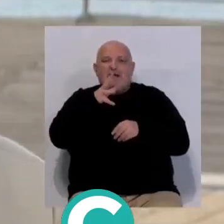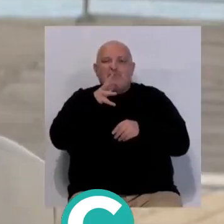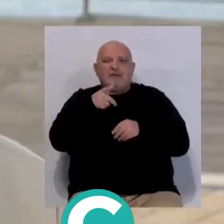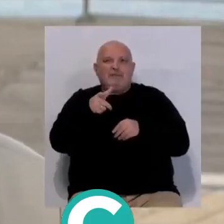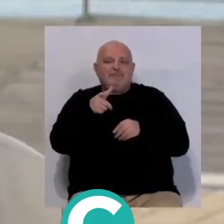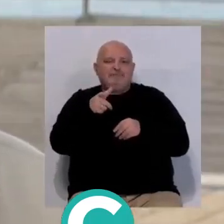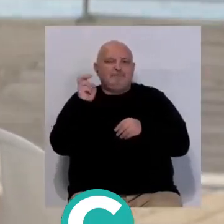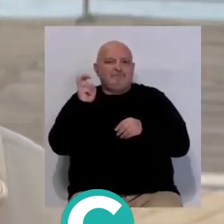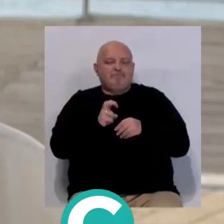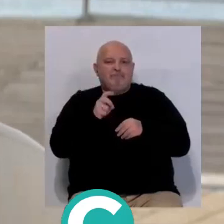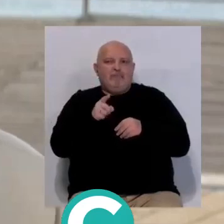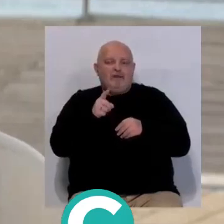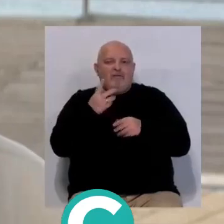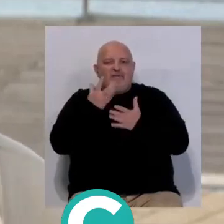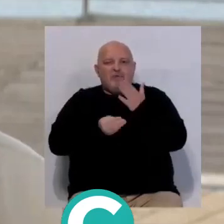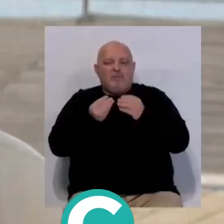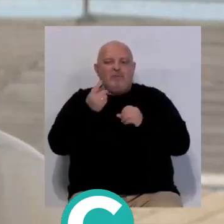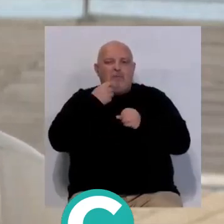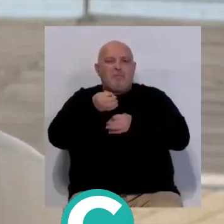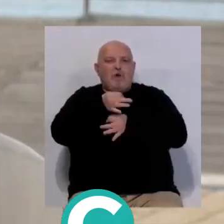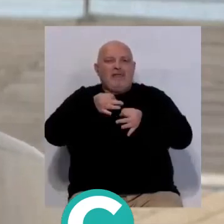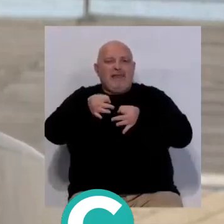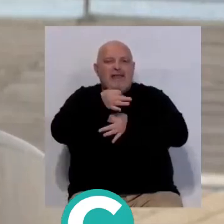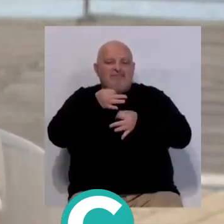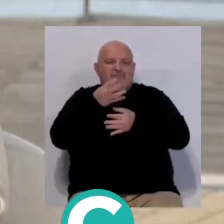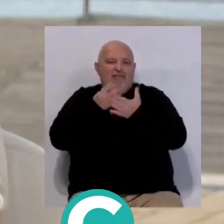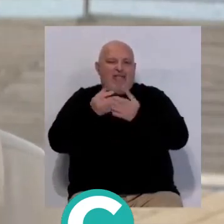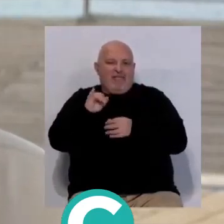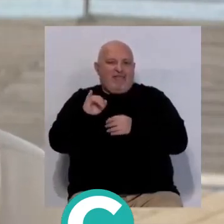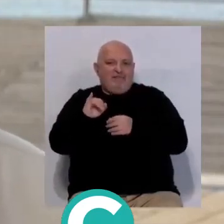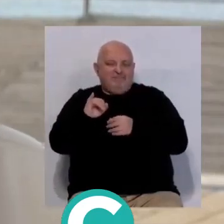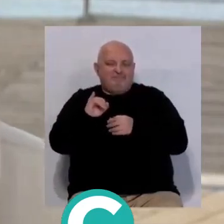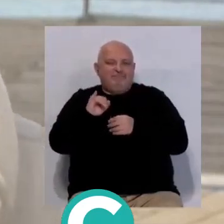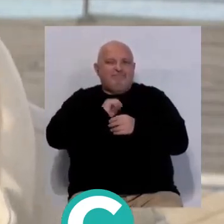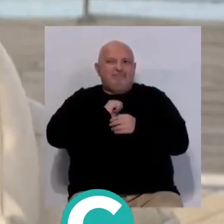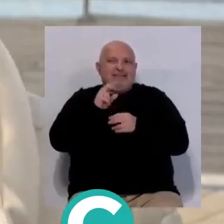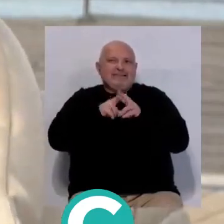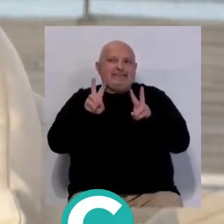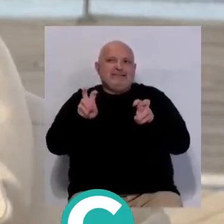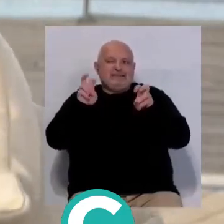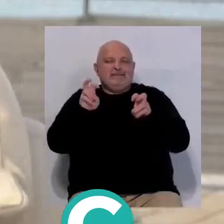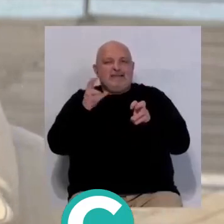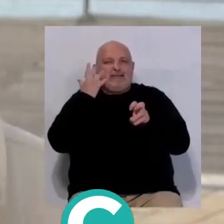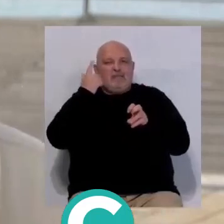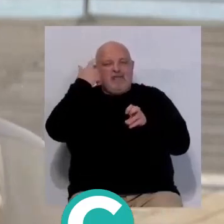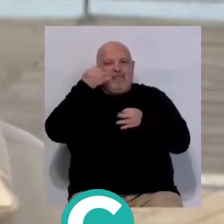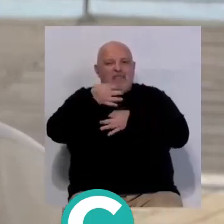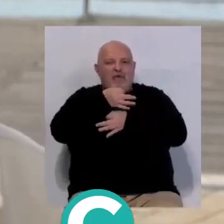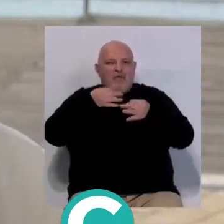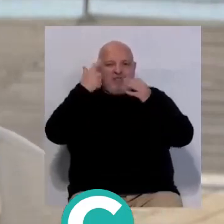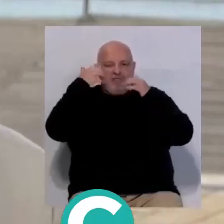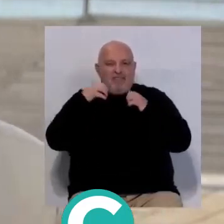una, le falla una proteína que, digamos, que hace como la limpieza de células en el